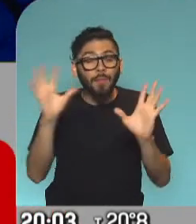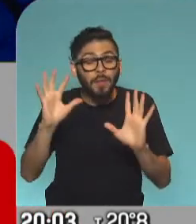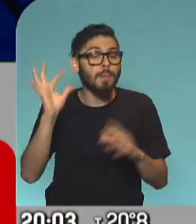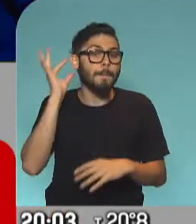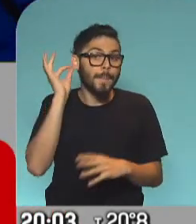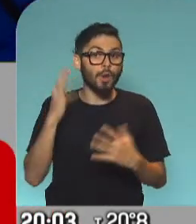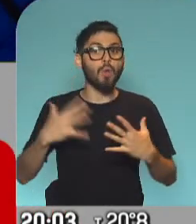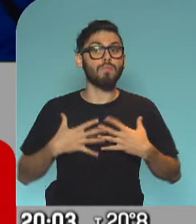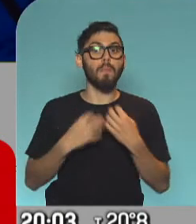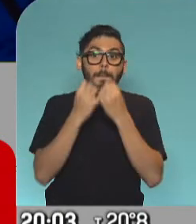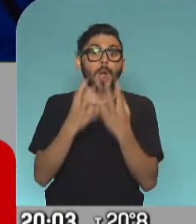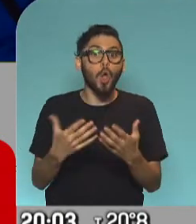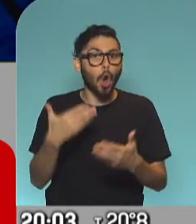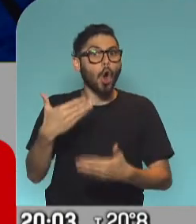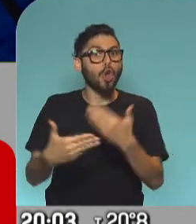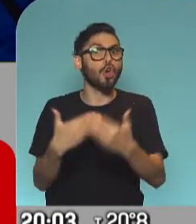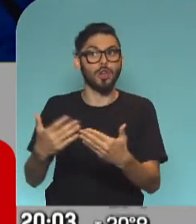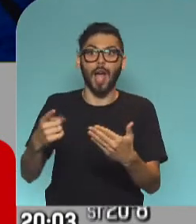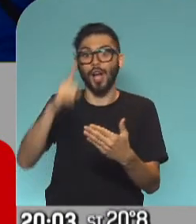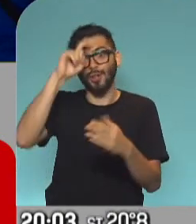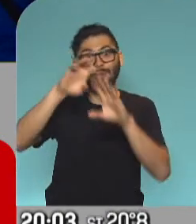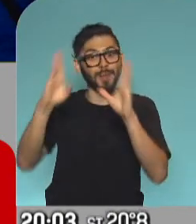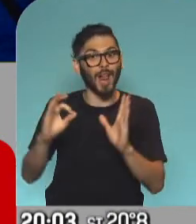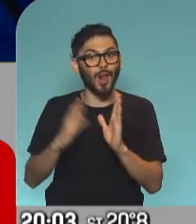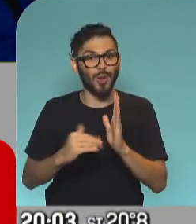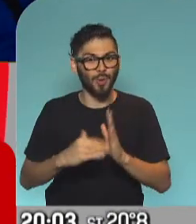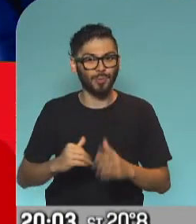de forma satisfactoria aquí en la clínica Olivos. Ariel. Muy bien, Gabriel.